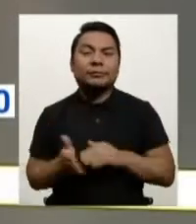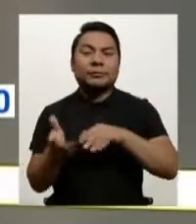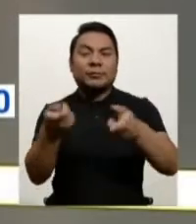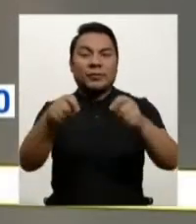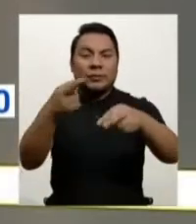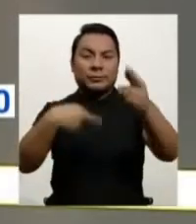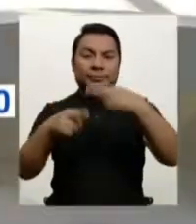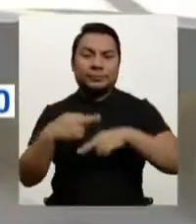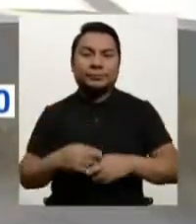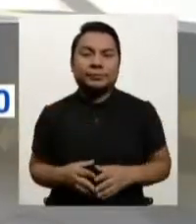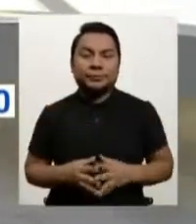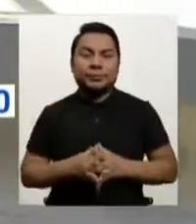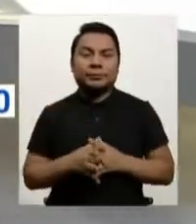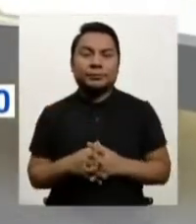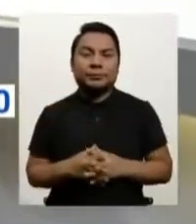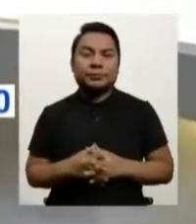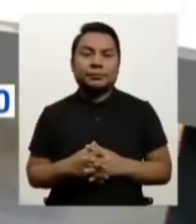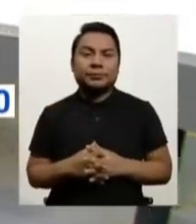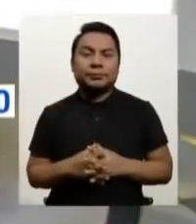y al volver.